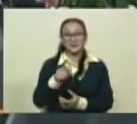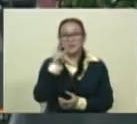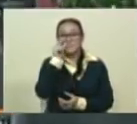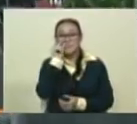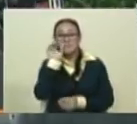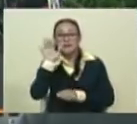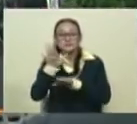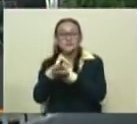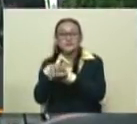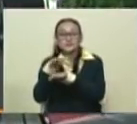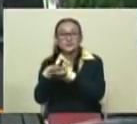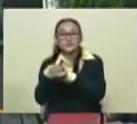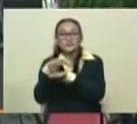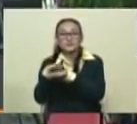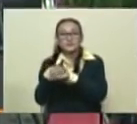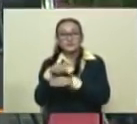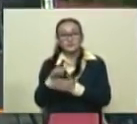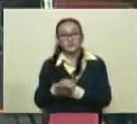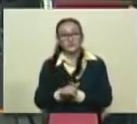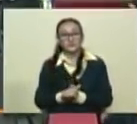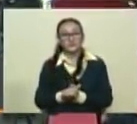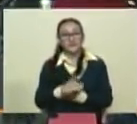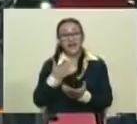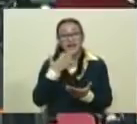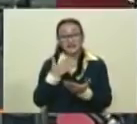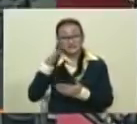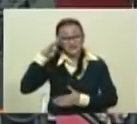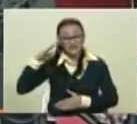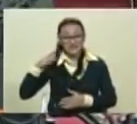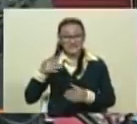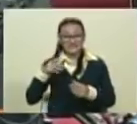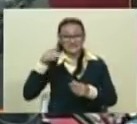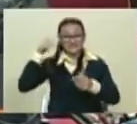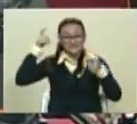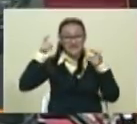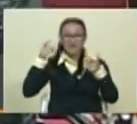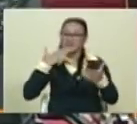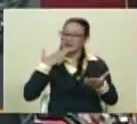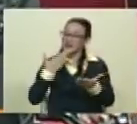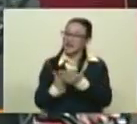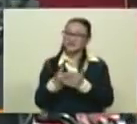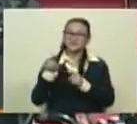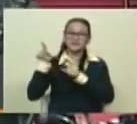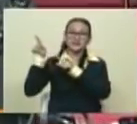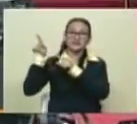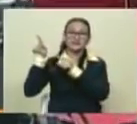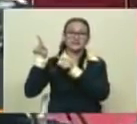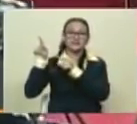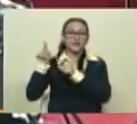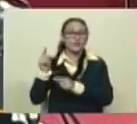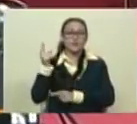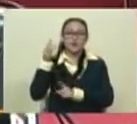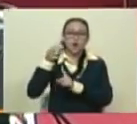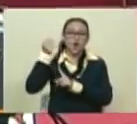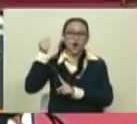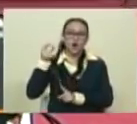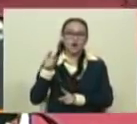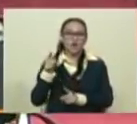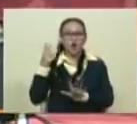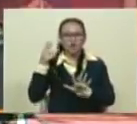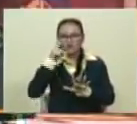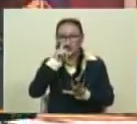gracias a este que está aquí, gracias al comandante Hugo Chávez, infinito y gigante. Es el único logro que tiene en